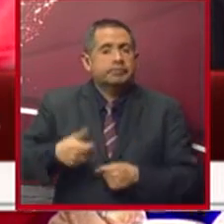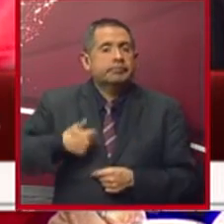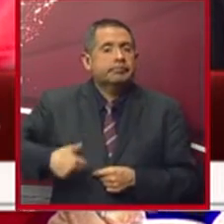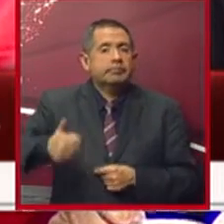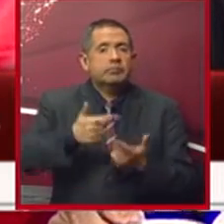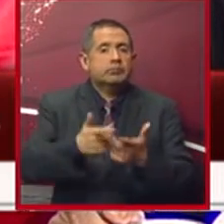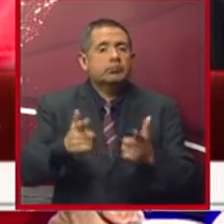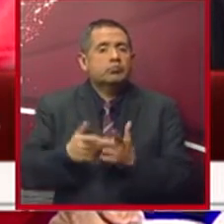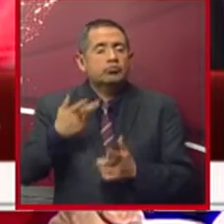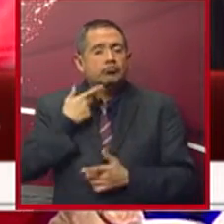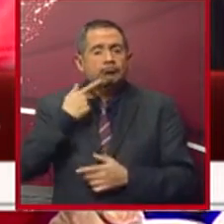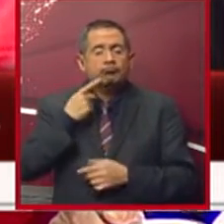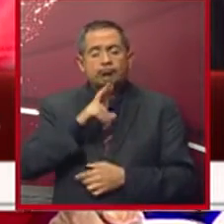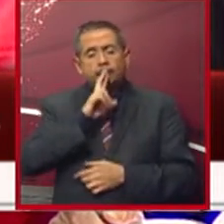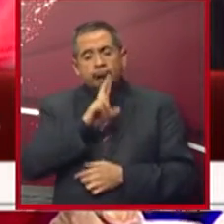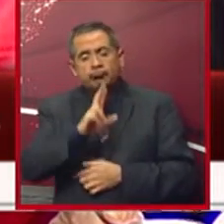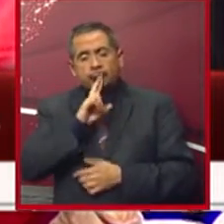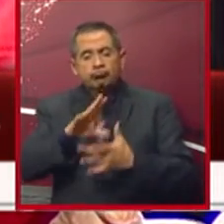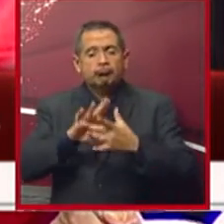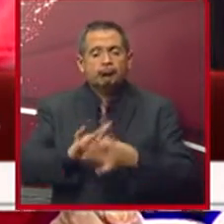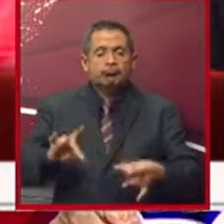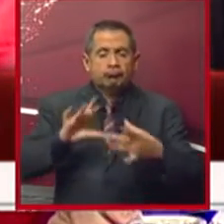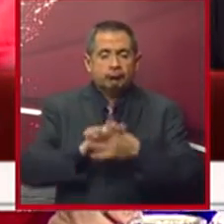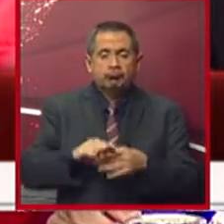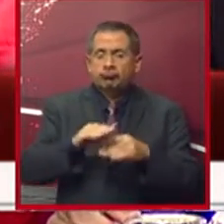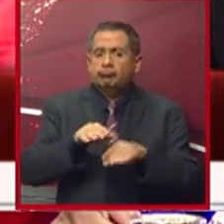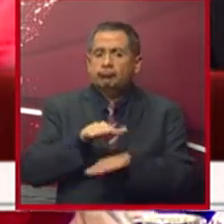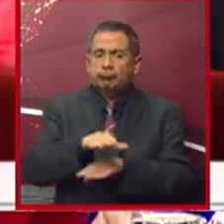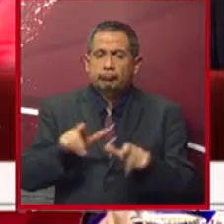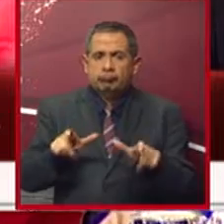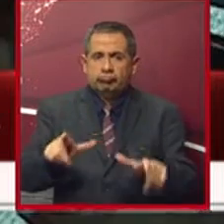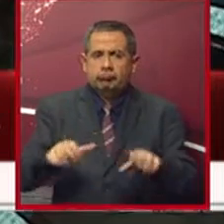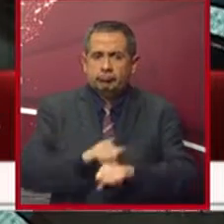de los especialistas sobre la creación de la Guardia Nacional.